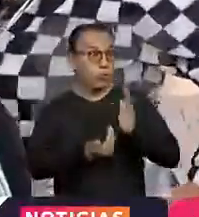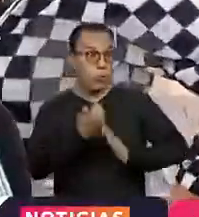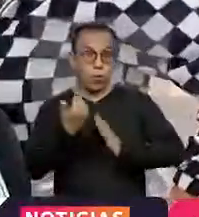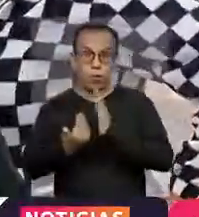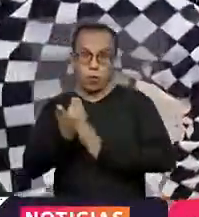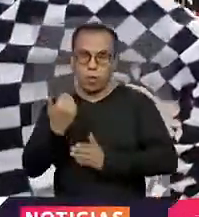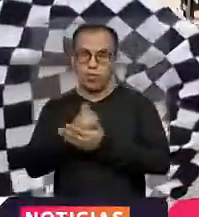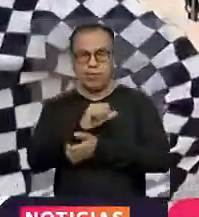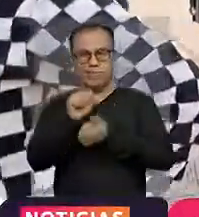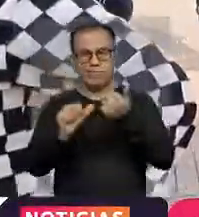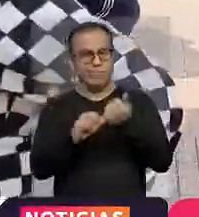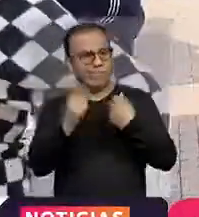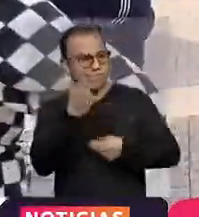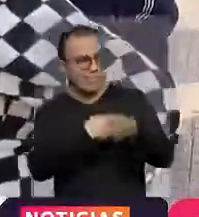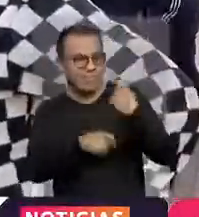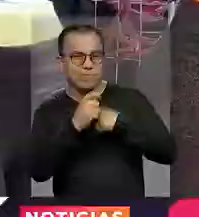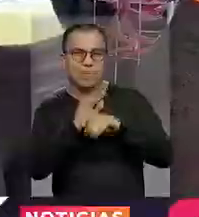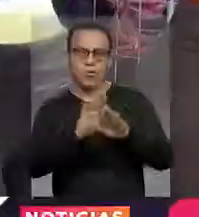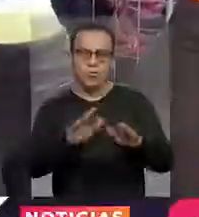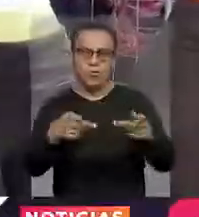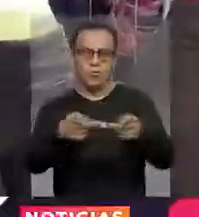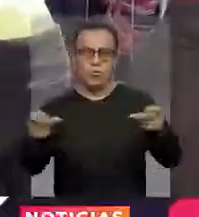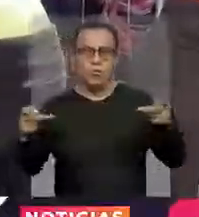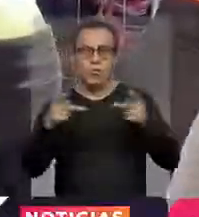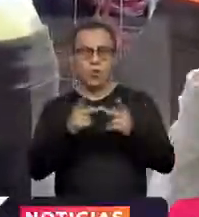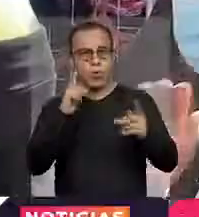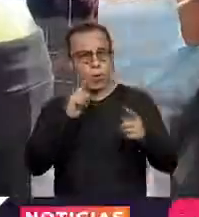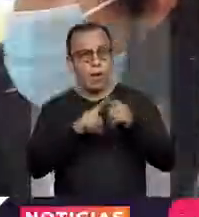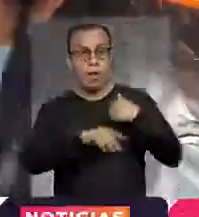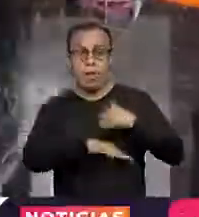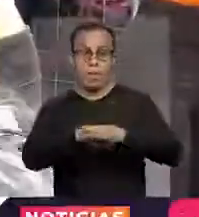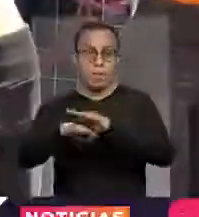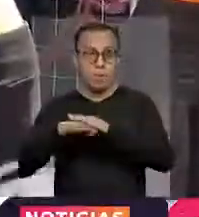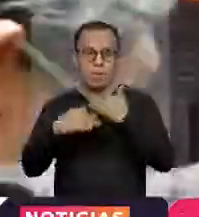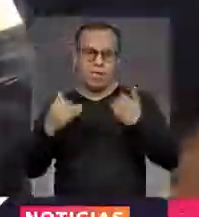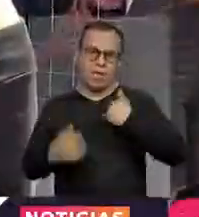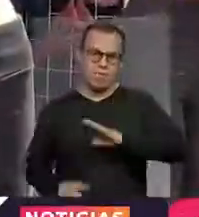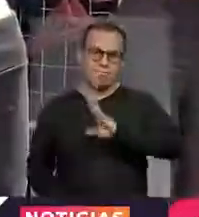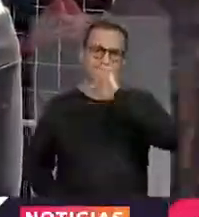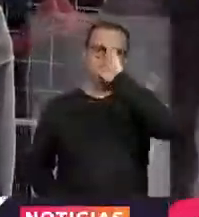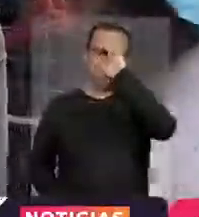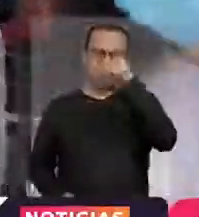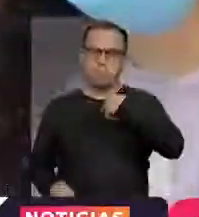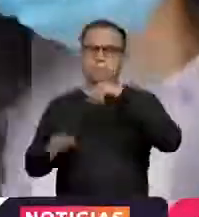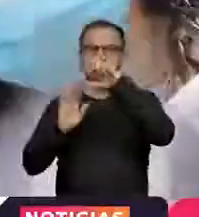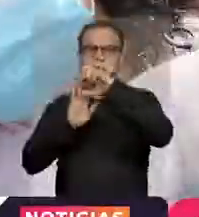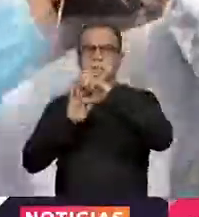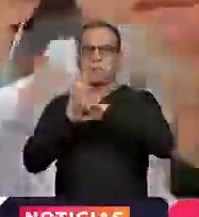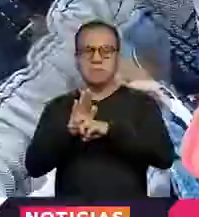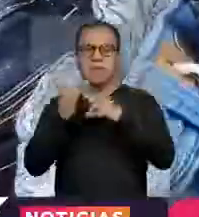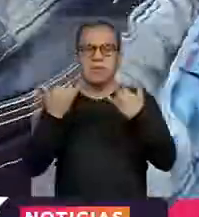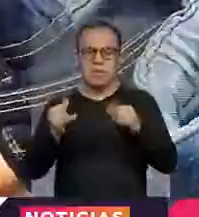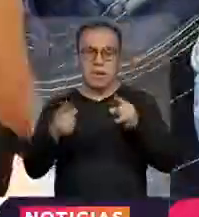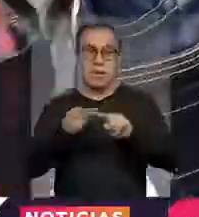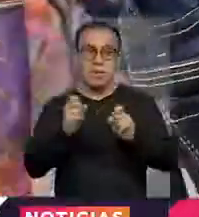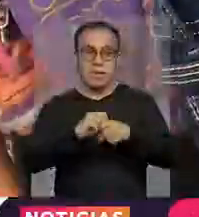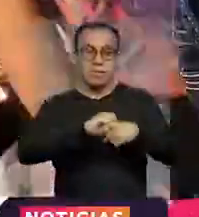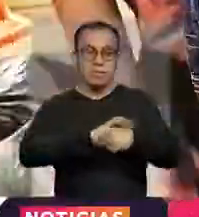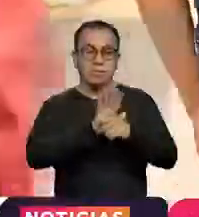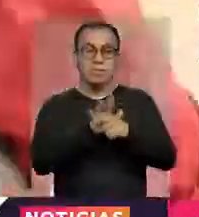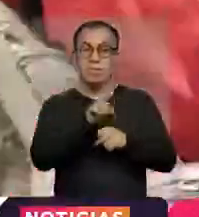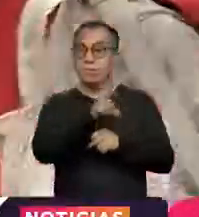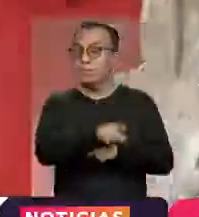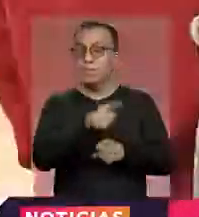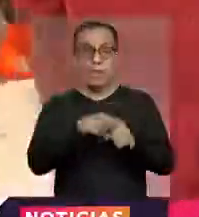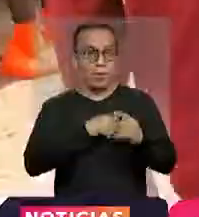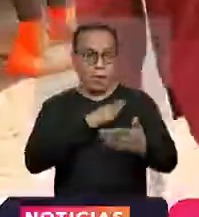los asistentes y vendedores del conocido madrugón mencionan que ya se acostumbraron a las medidas de bioseguridad y el COVID-19 no